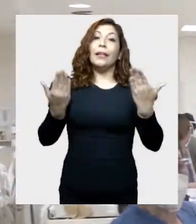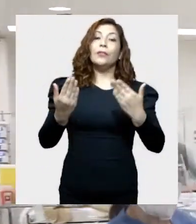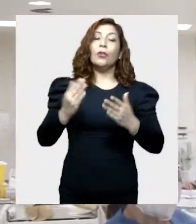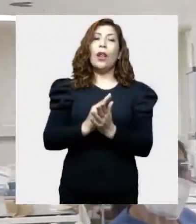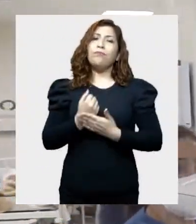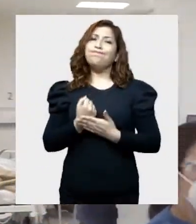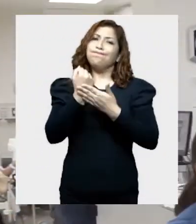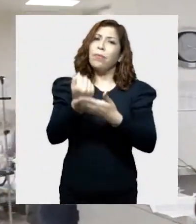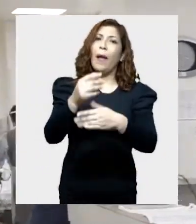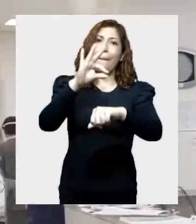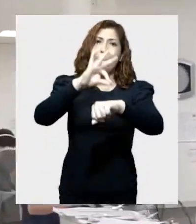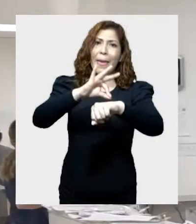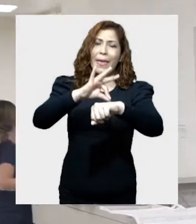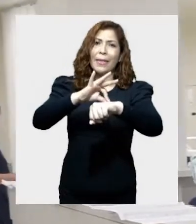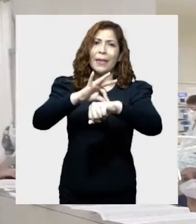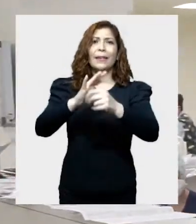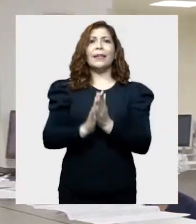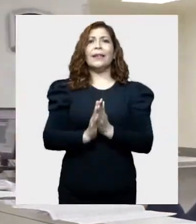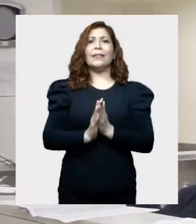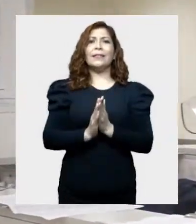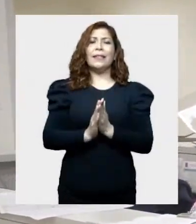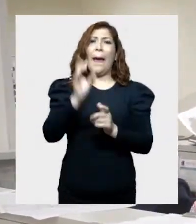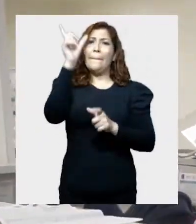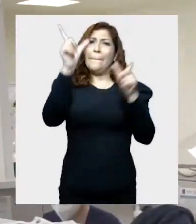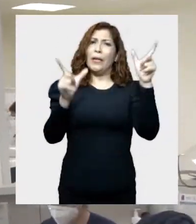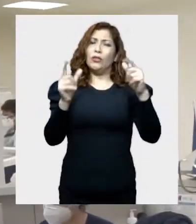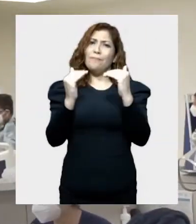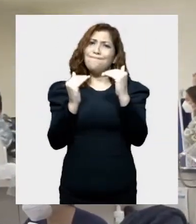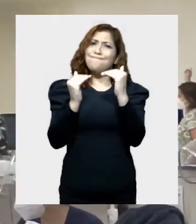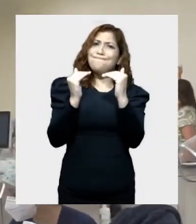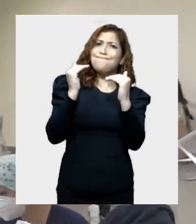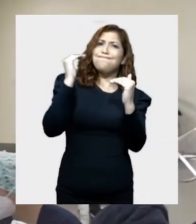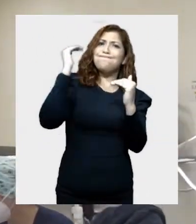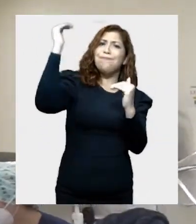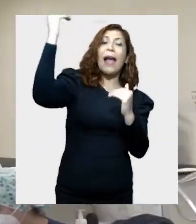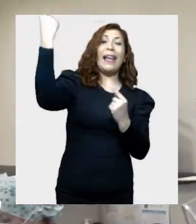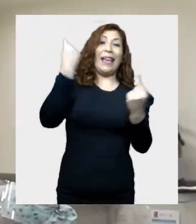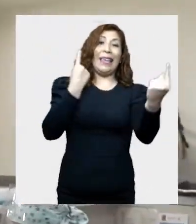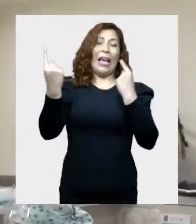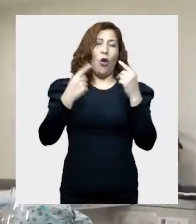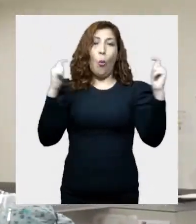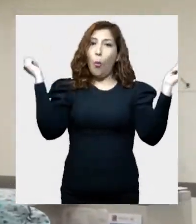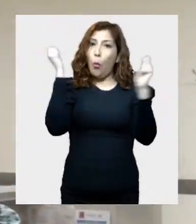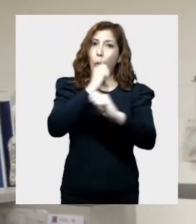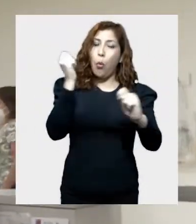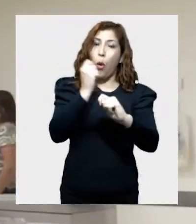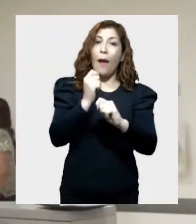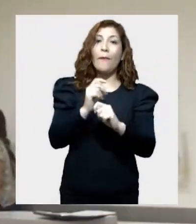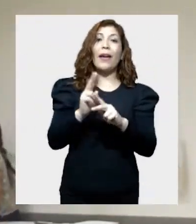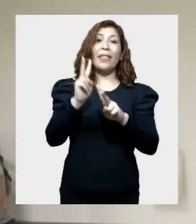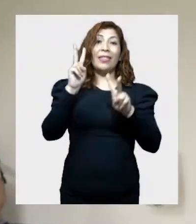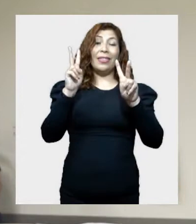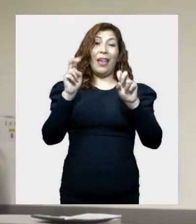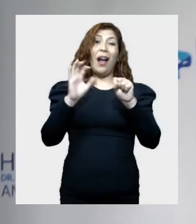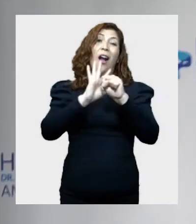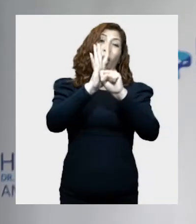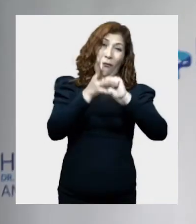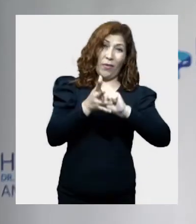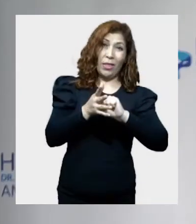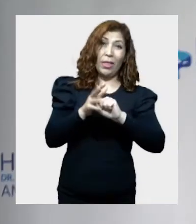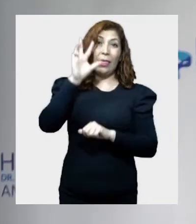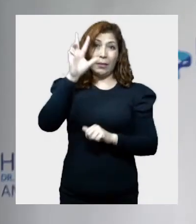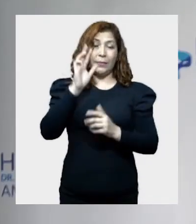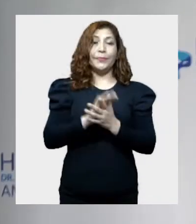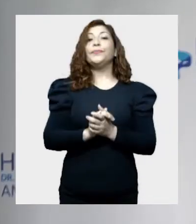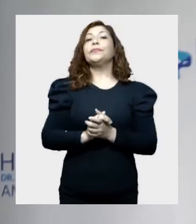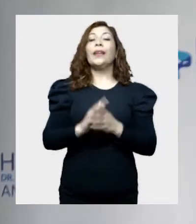auxilios médicos al elevado y progresivo número de personas que llegaron en estado grave producto del COVID-19. En materia